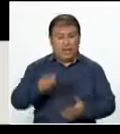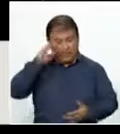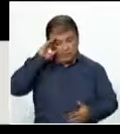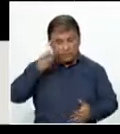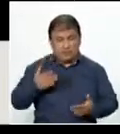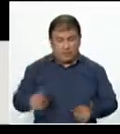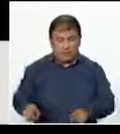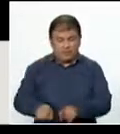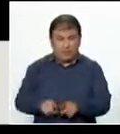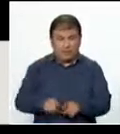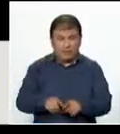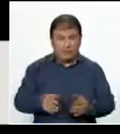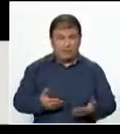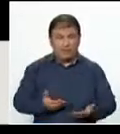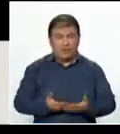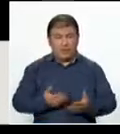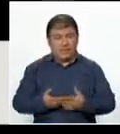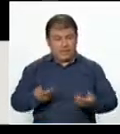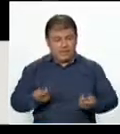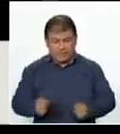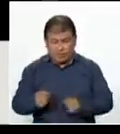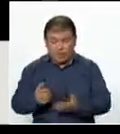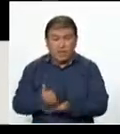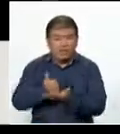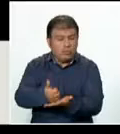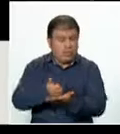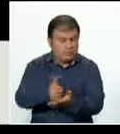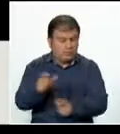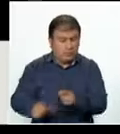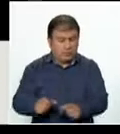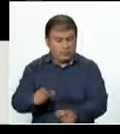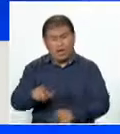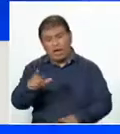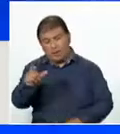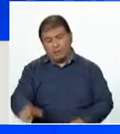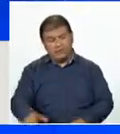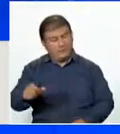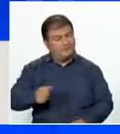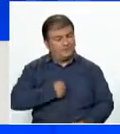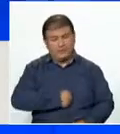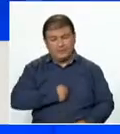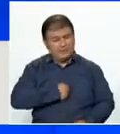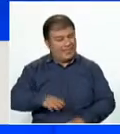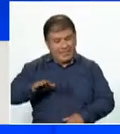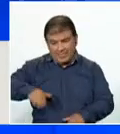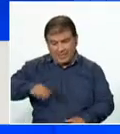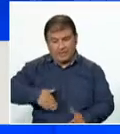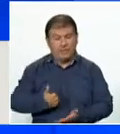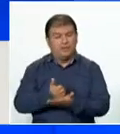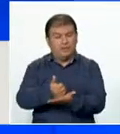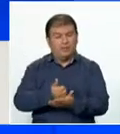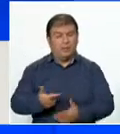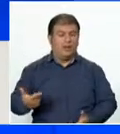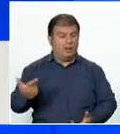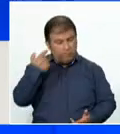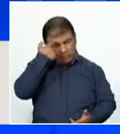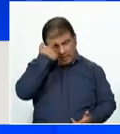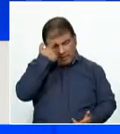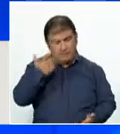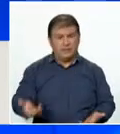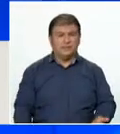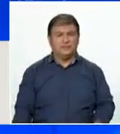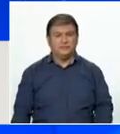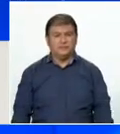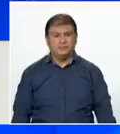también de inmediato estaba cerca e intentó auxiliar a estas personas. A una, lamentablemente, ya era demasiado tarde por el impacto de bala que recibió en la